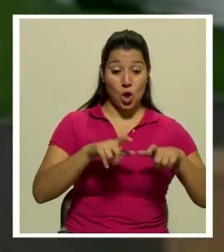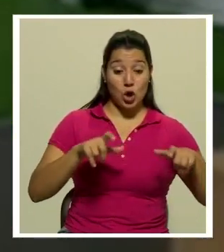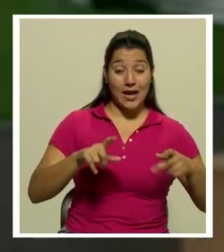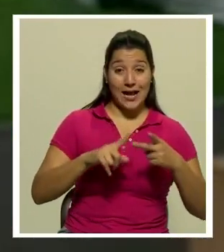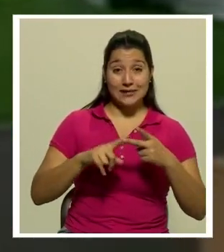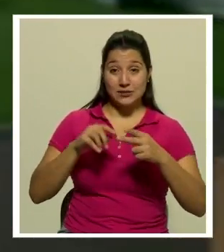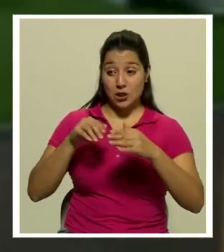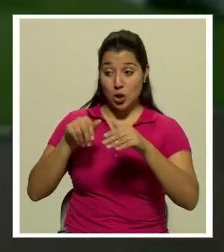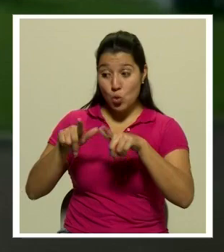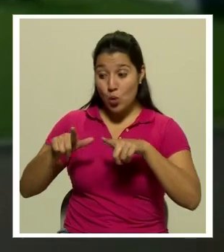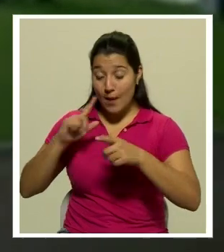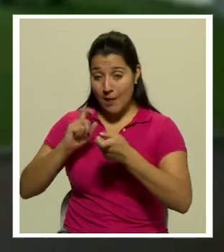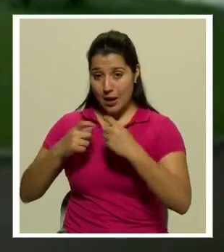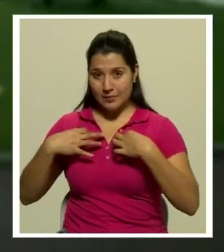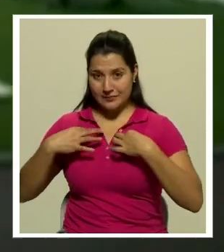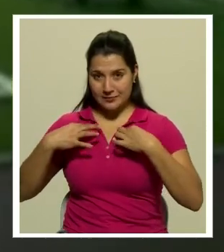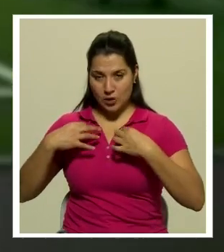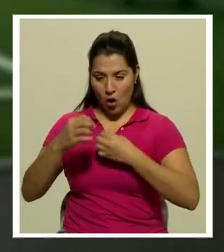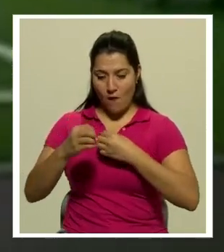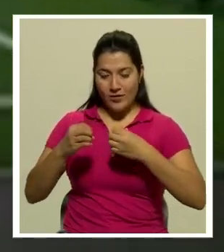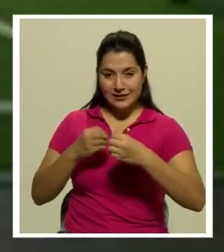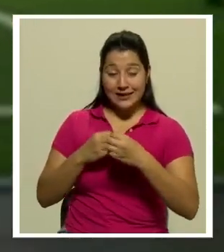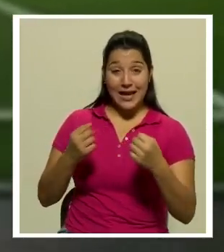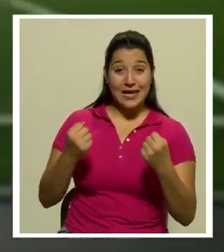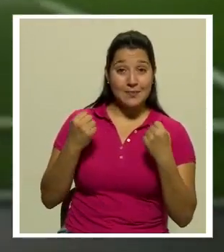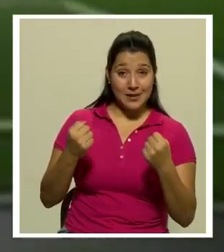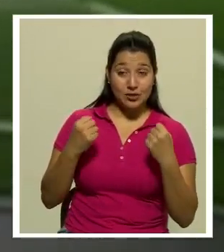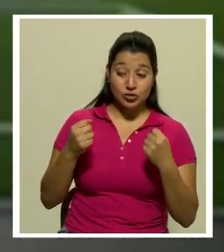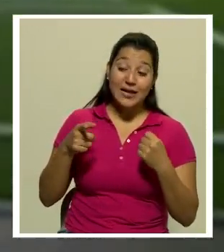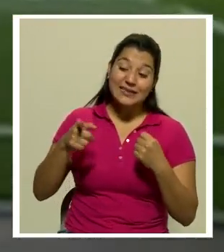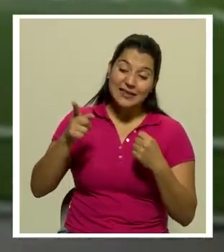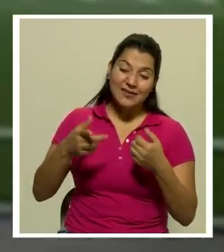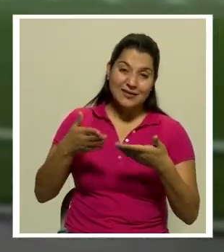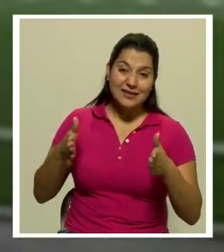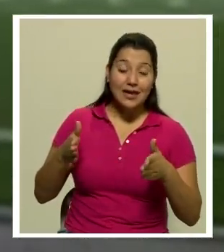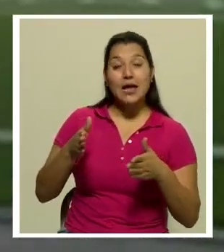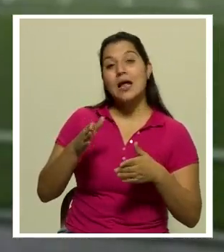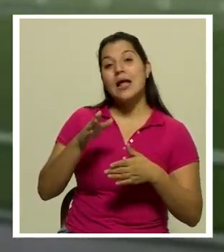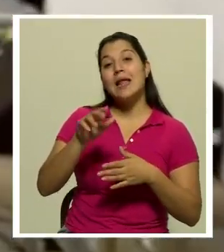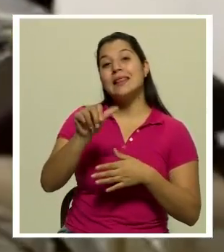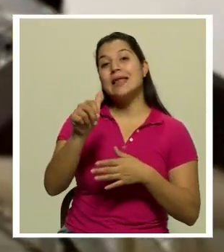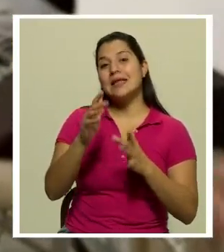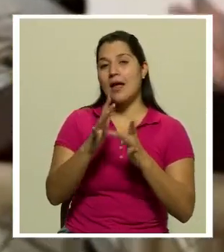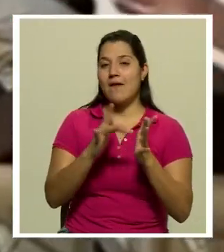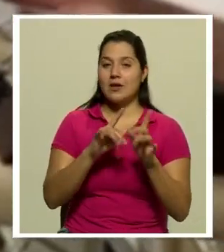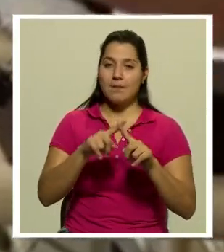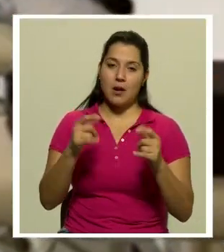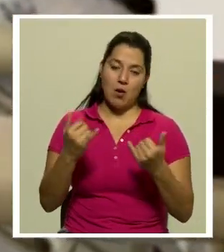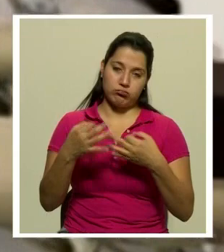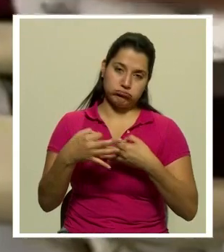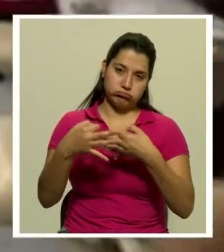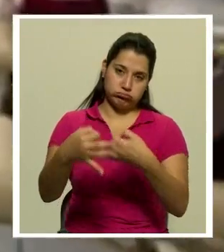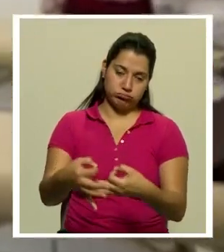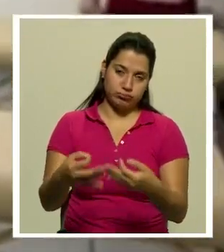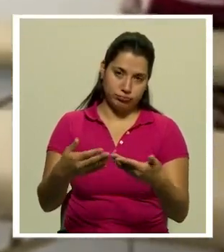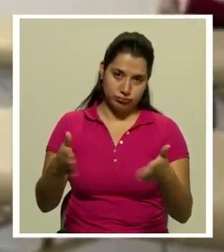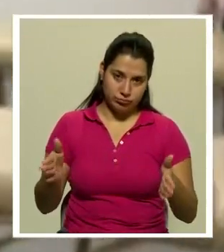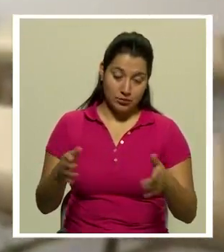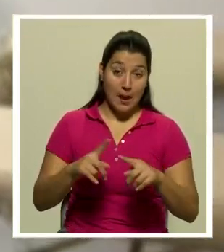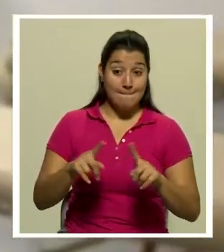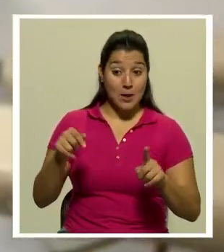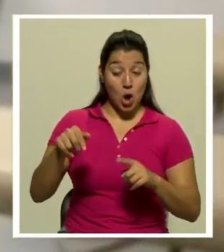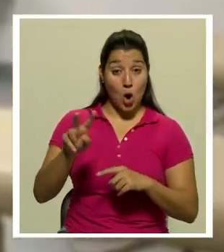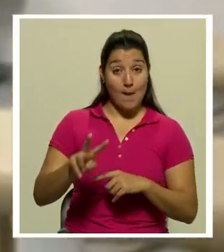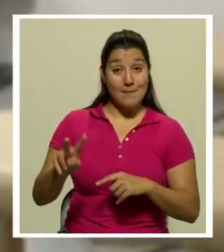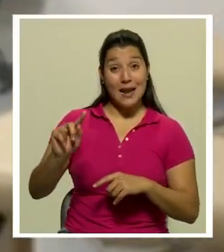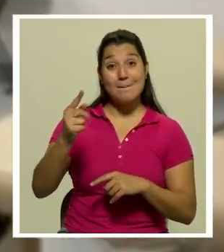un gimnasio. El mismo sería inaugurado en el mes de abril, pero la situación del COVID ha hecho que se retrase la gran fiesta. Sin embargo, este